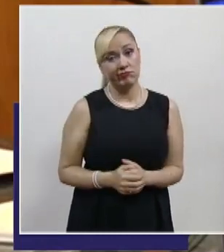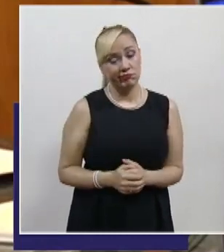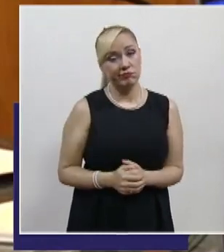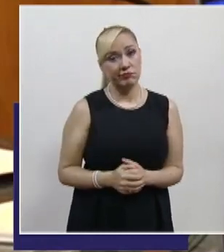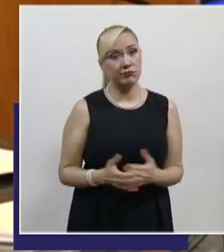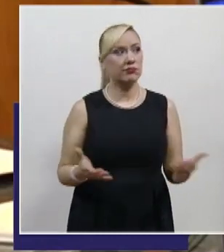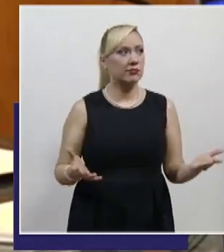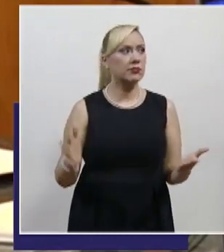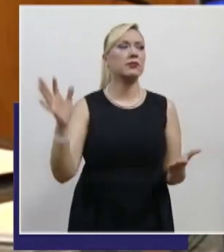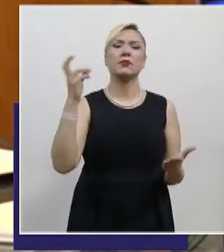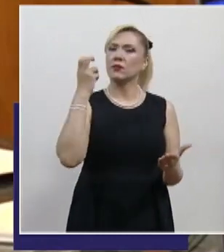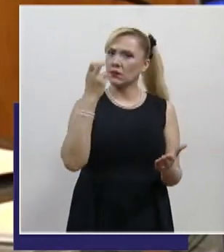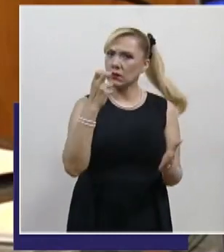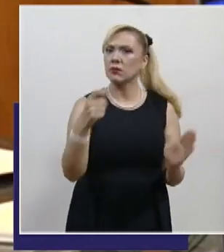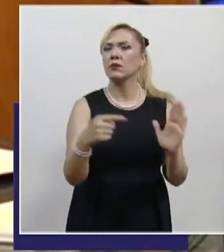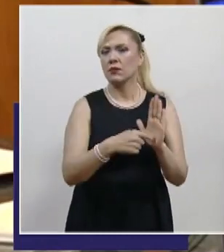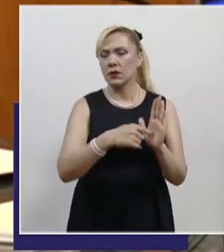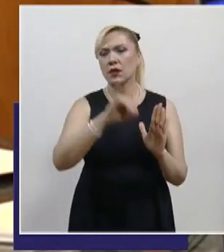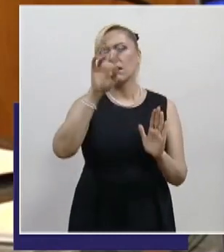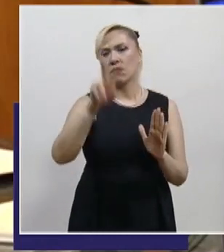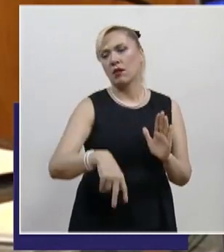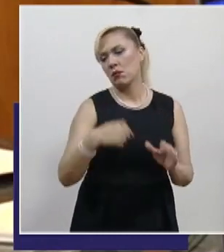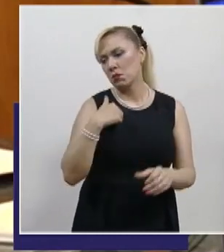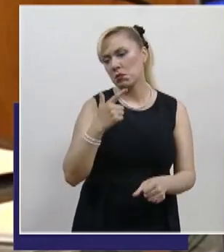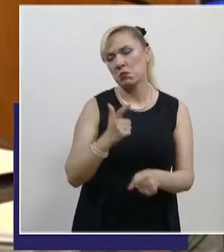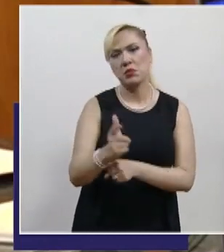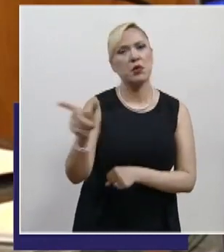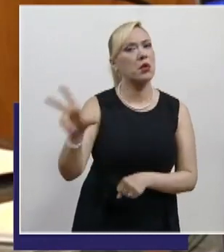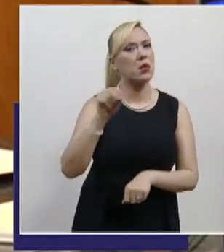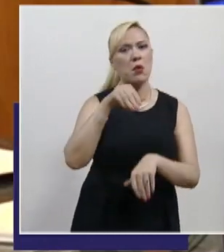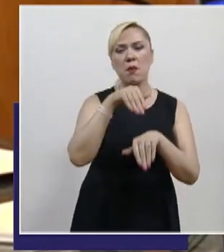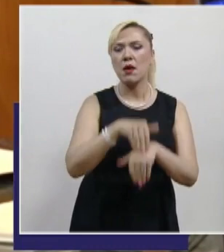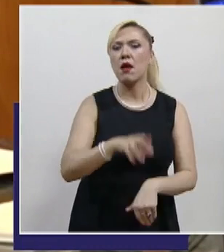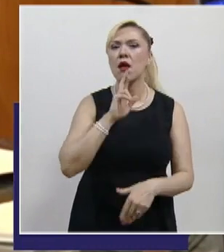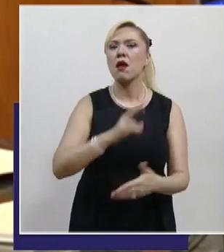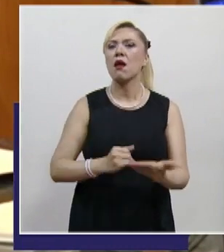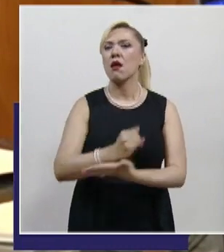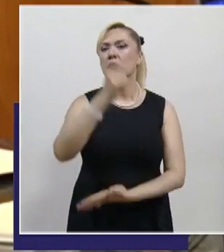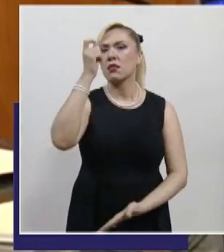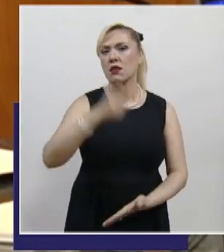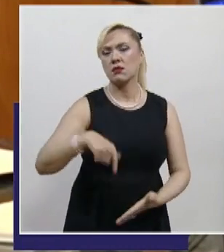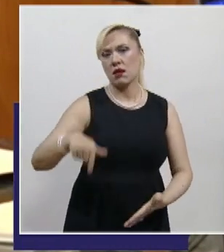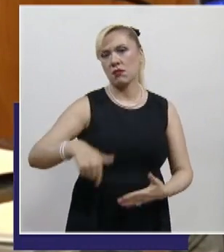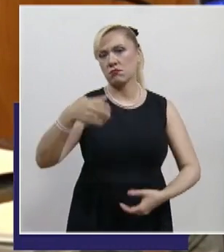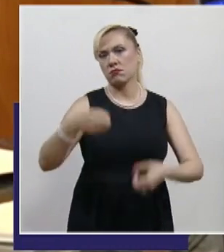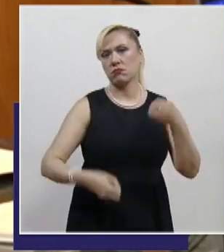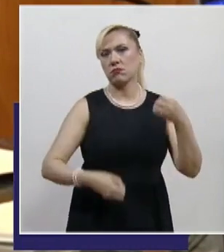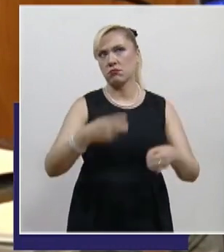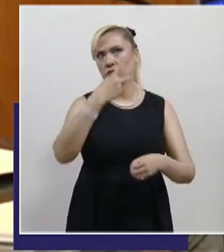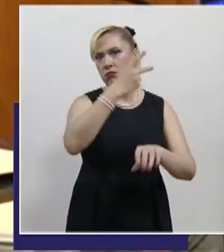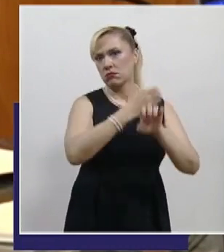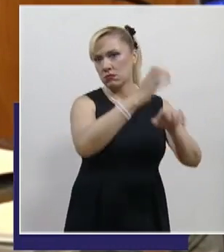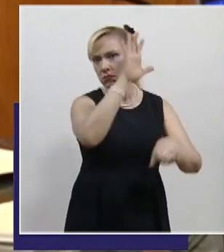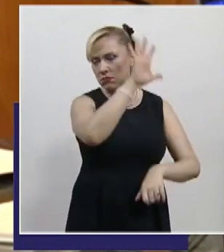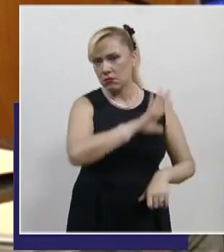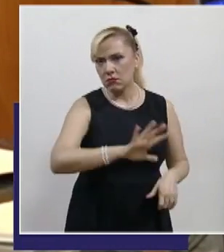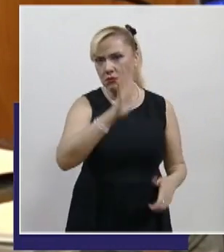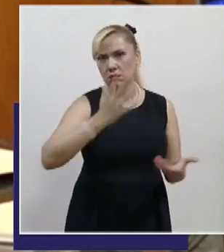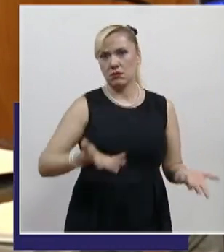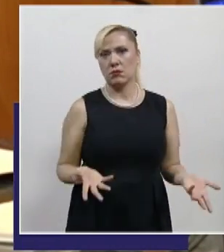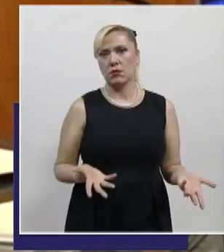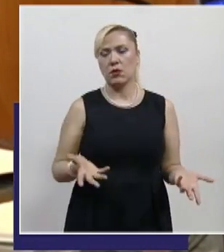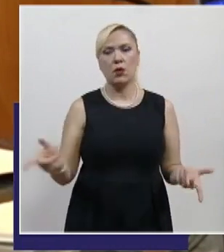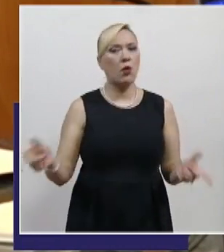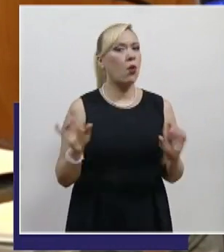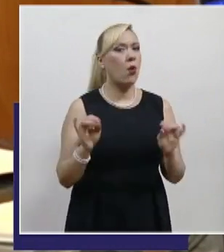Es posible corroborar el incumplimiento de lo ordenado en la sentencia principal emitida por el tribunal local. Esto es, que no se llevó a cabo